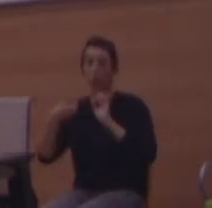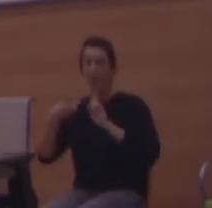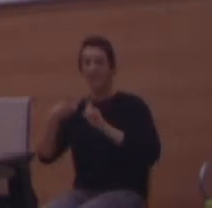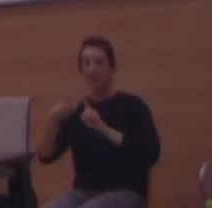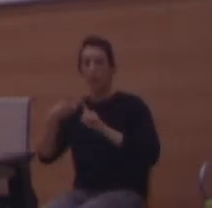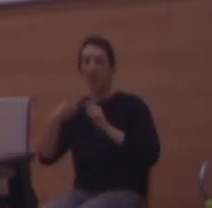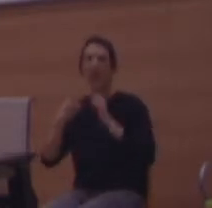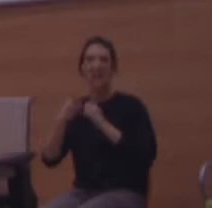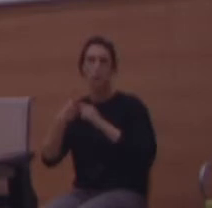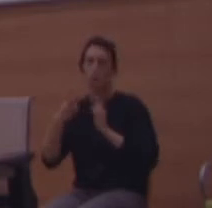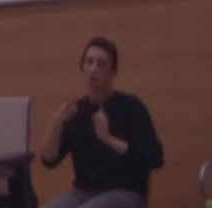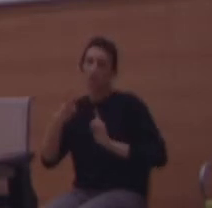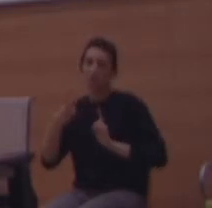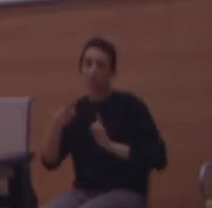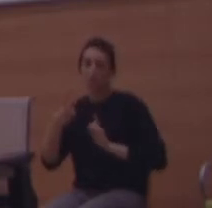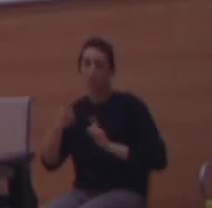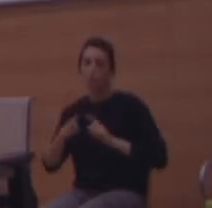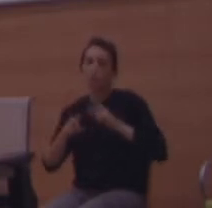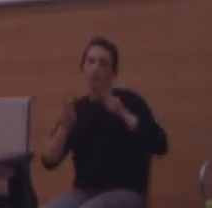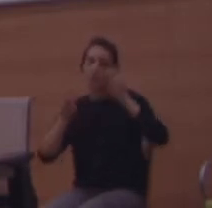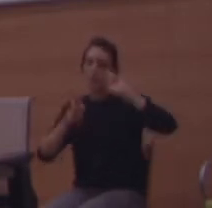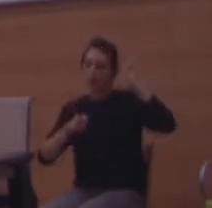ya os comentaré exactamente para qué son.